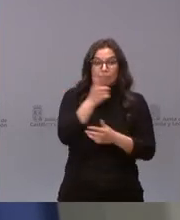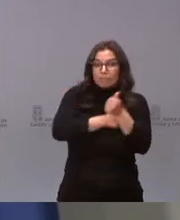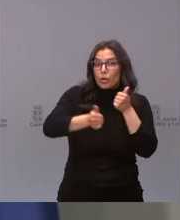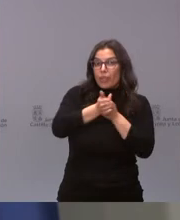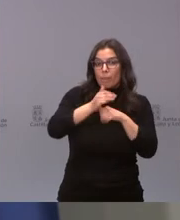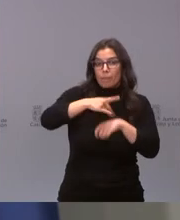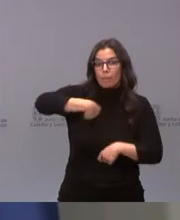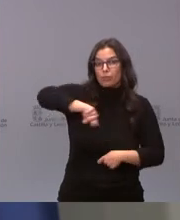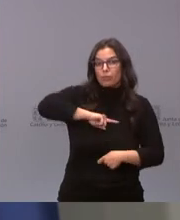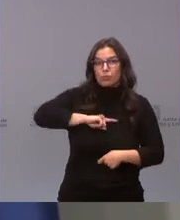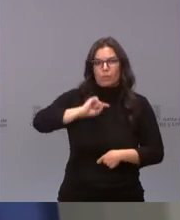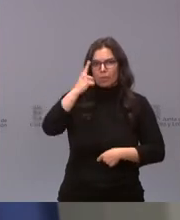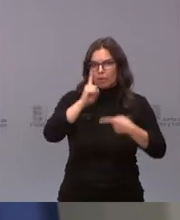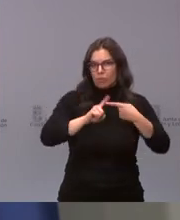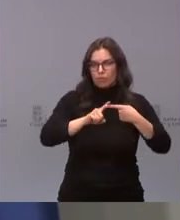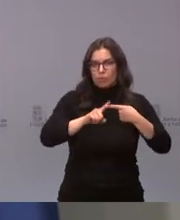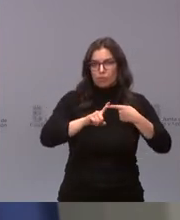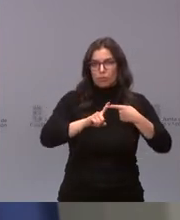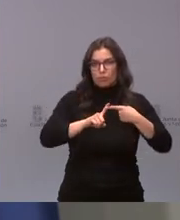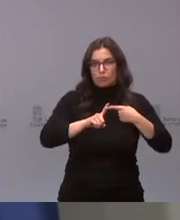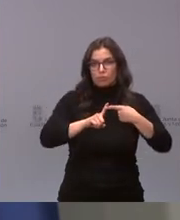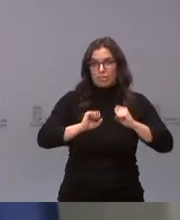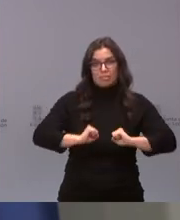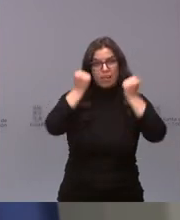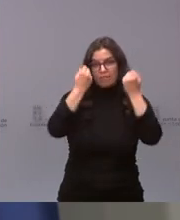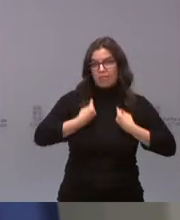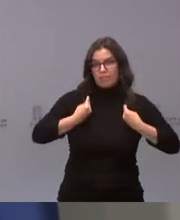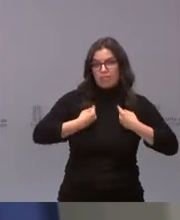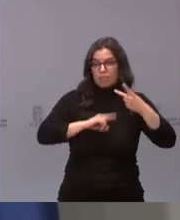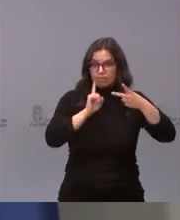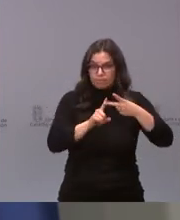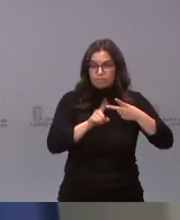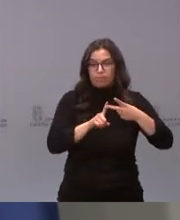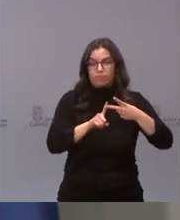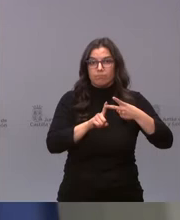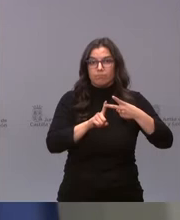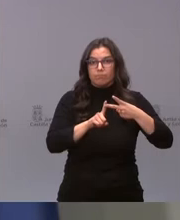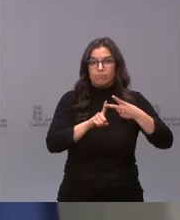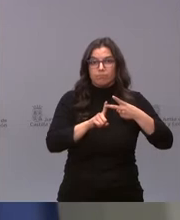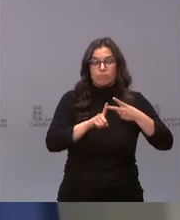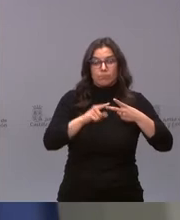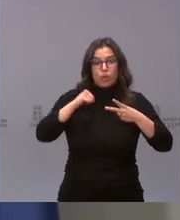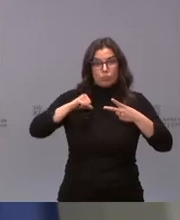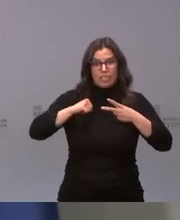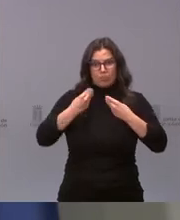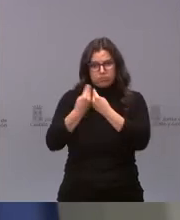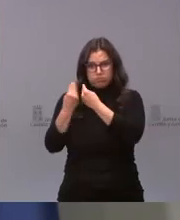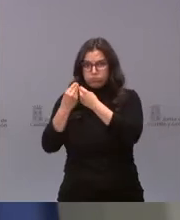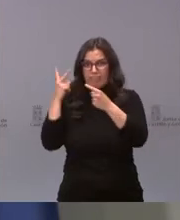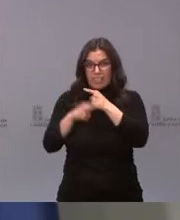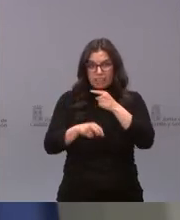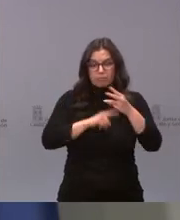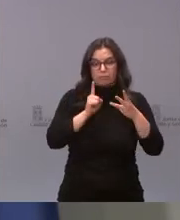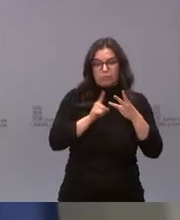nosotros es, uno, salvar vidas, dos, evitar el colapso sanitario y